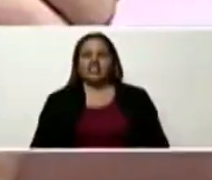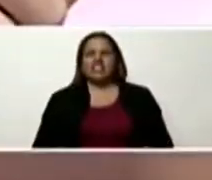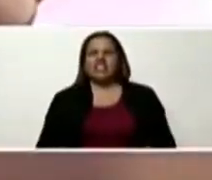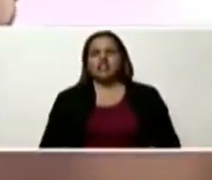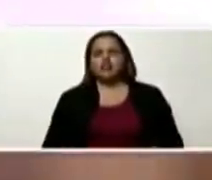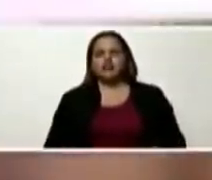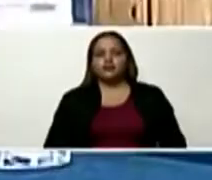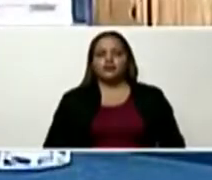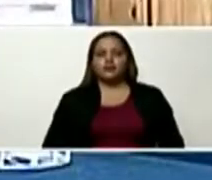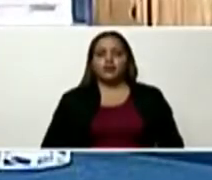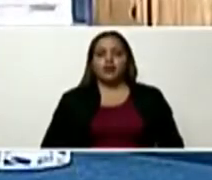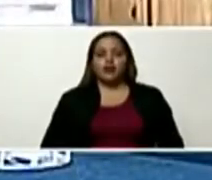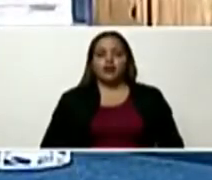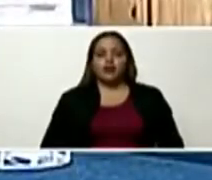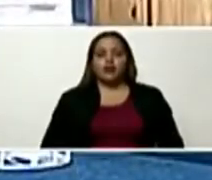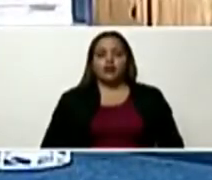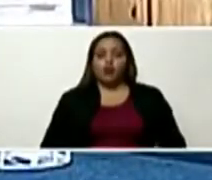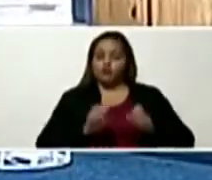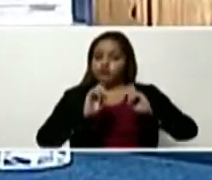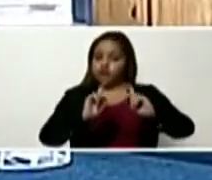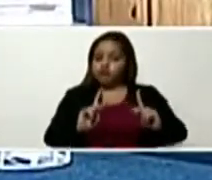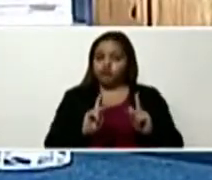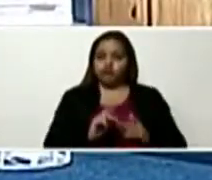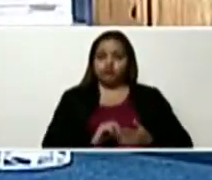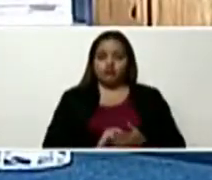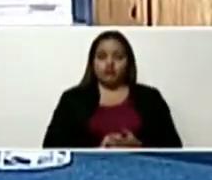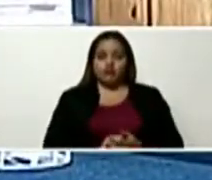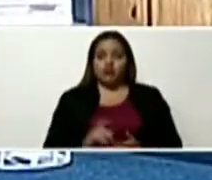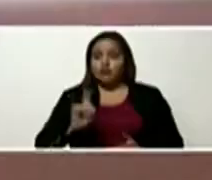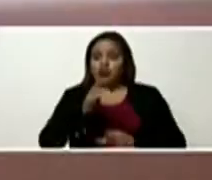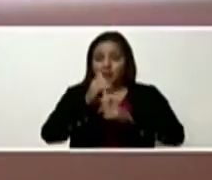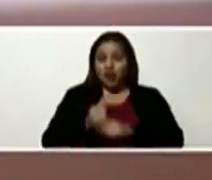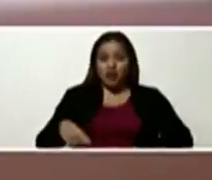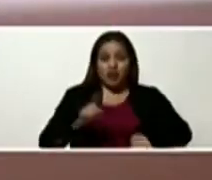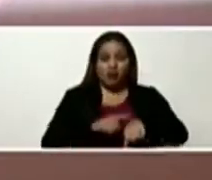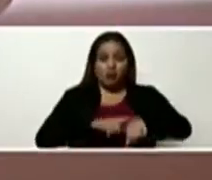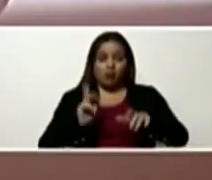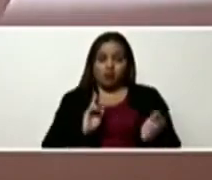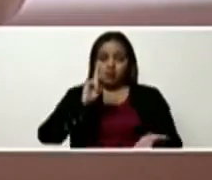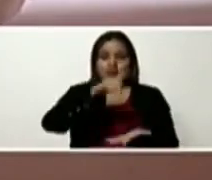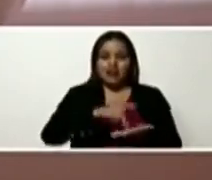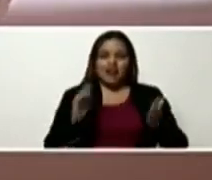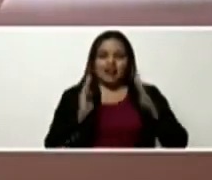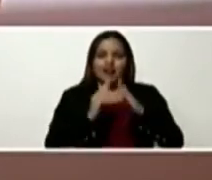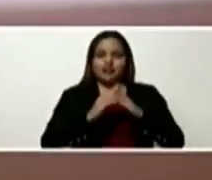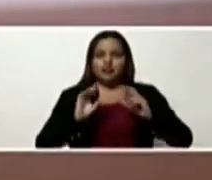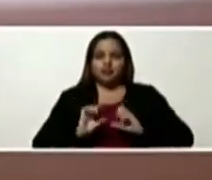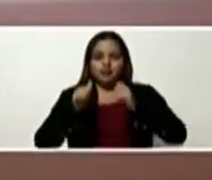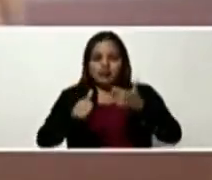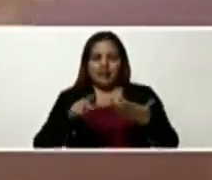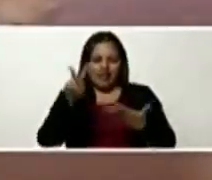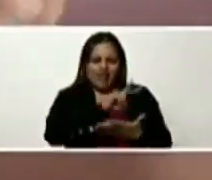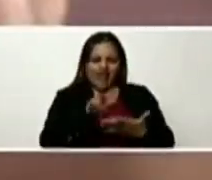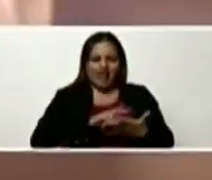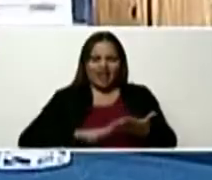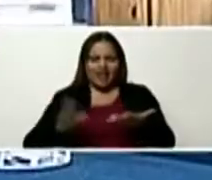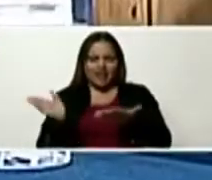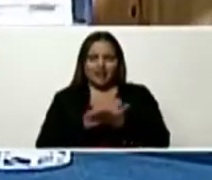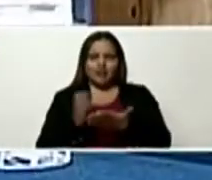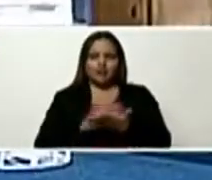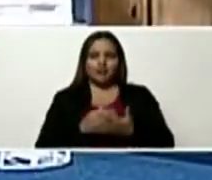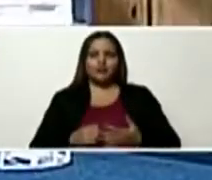presencia, su amor. Bueno, no espero el momento para llegar a mi casa a empezar a leerme estos libros.